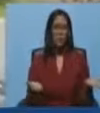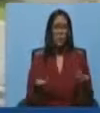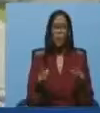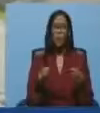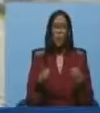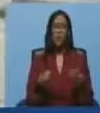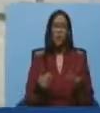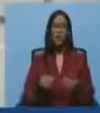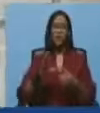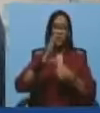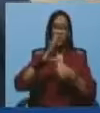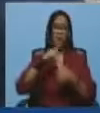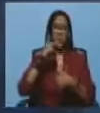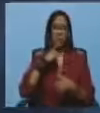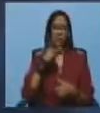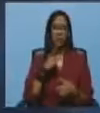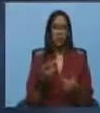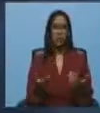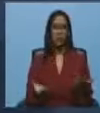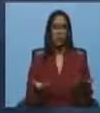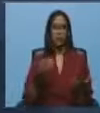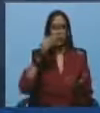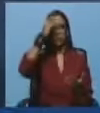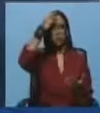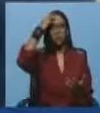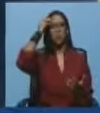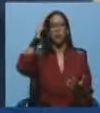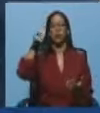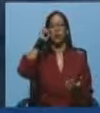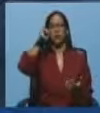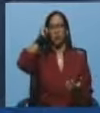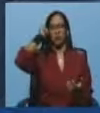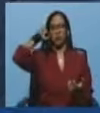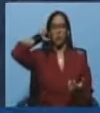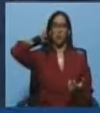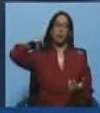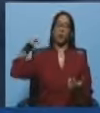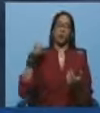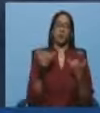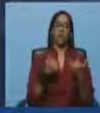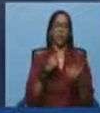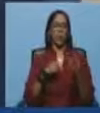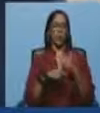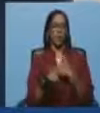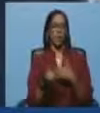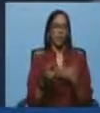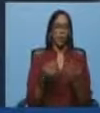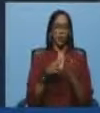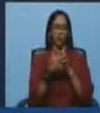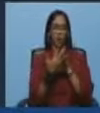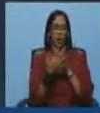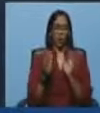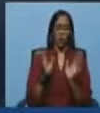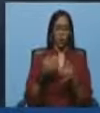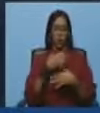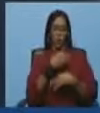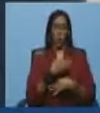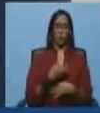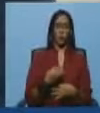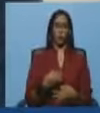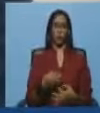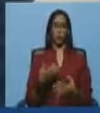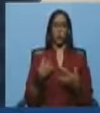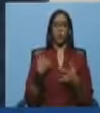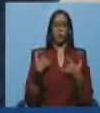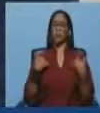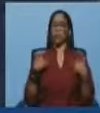política. Muy norteamericana de la política, que los asesores te dicen, no, usted no puede salir de pues, su barrio, tiene que vestirse de tal forma,